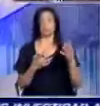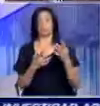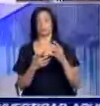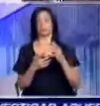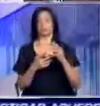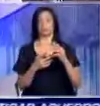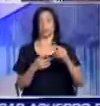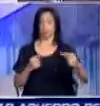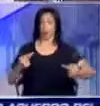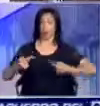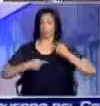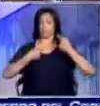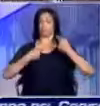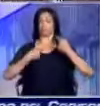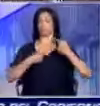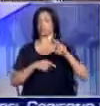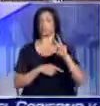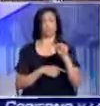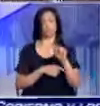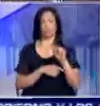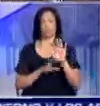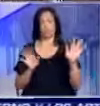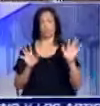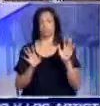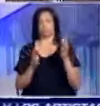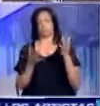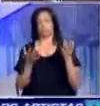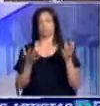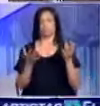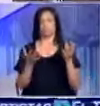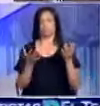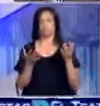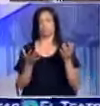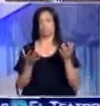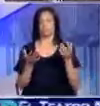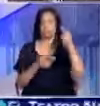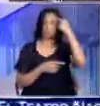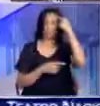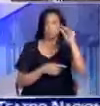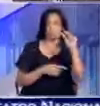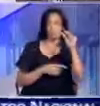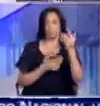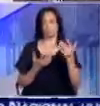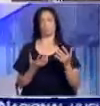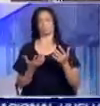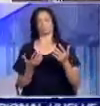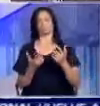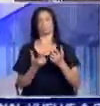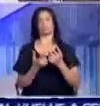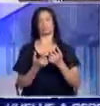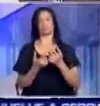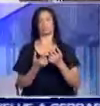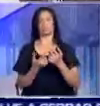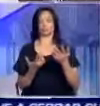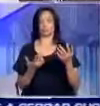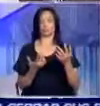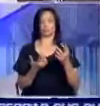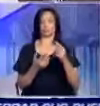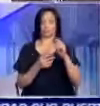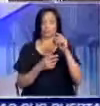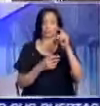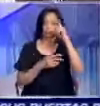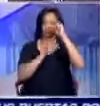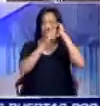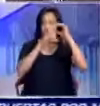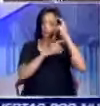cojan contra ellos bueno serían no no tendrían una visión de estado Ni de